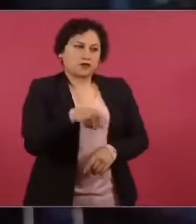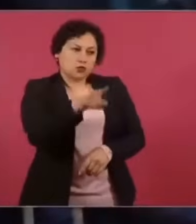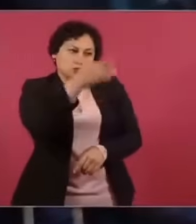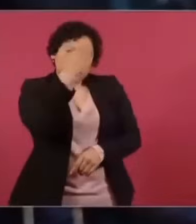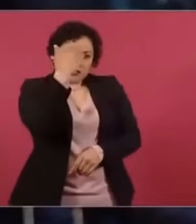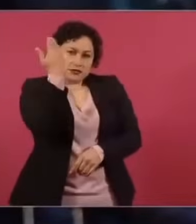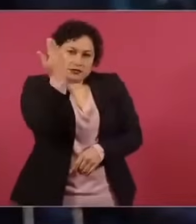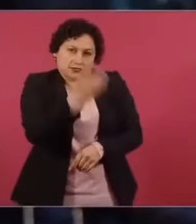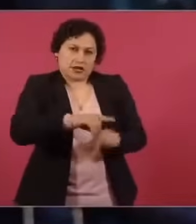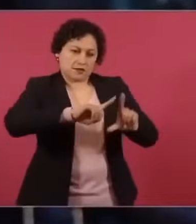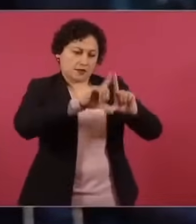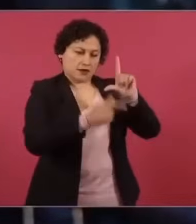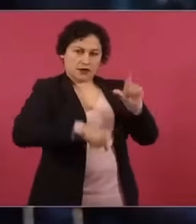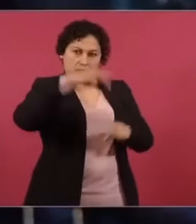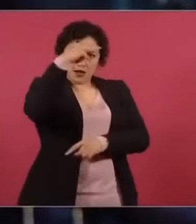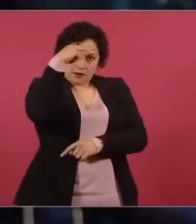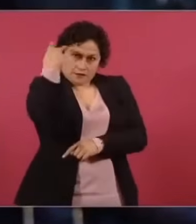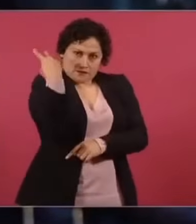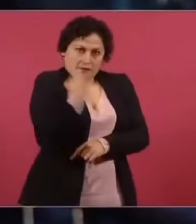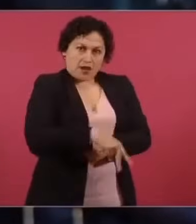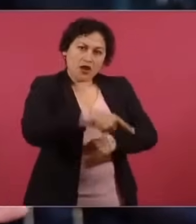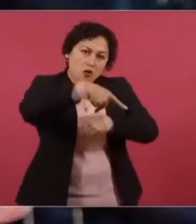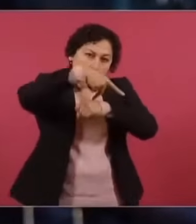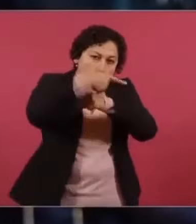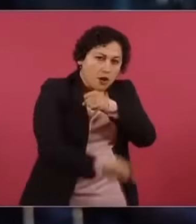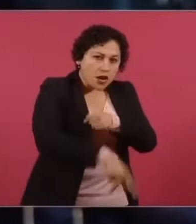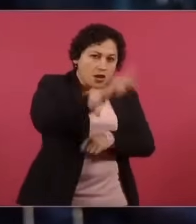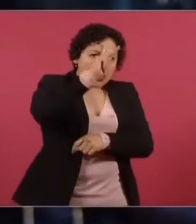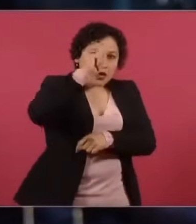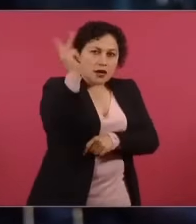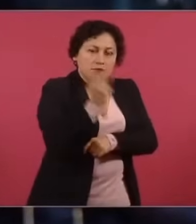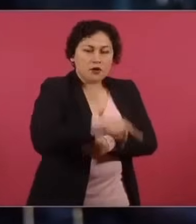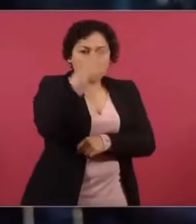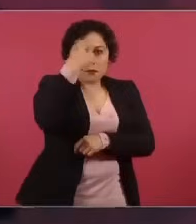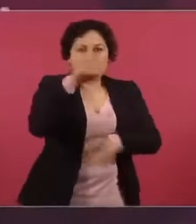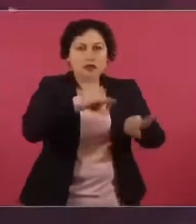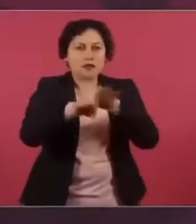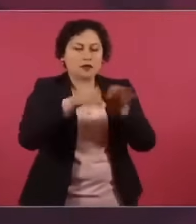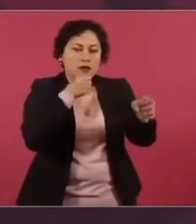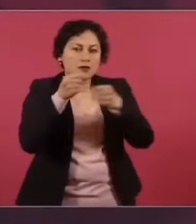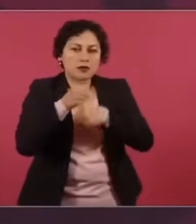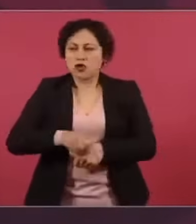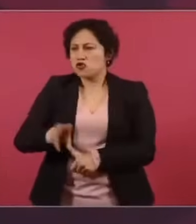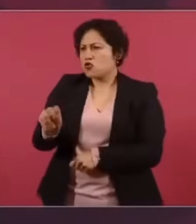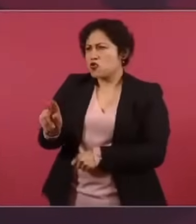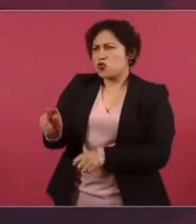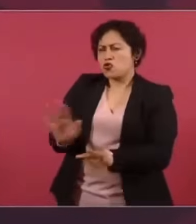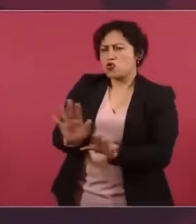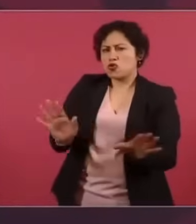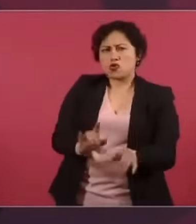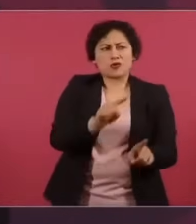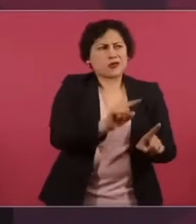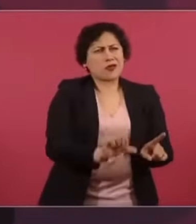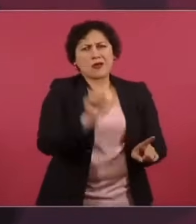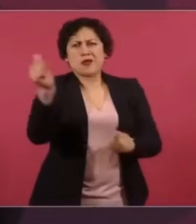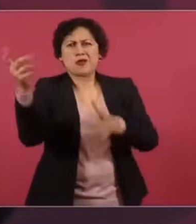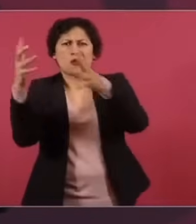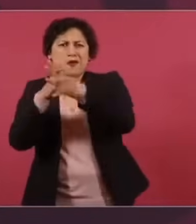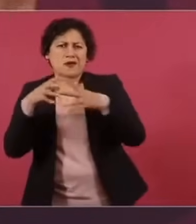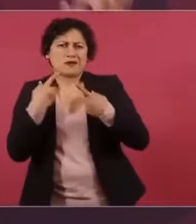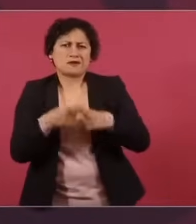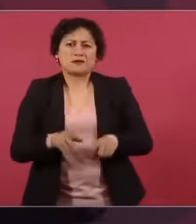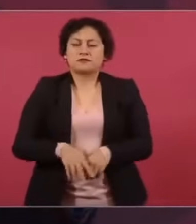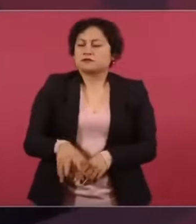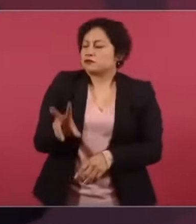uno de los países más peligrosos del mundo para ejercer el periodismo. No. Las cifras son esas, señor presidente. Fuera de Gaza, donde hay una guerra. Nos llevaría tiempo.